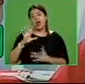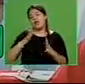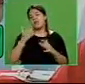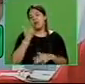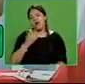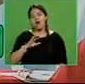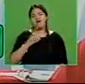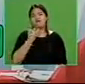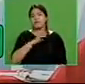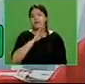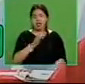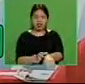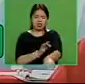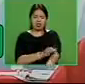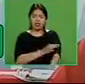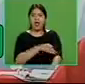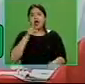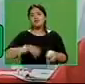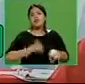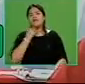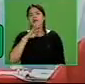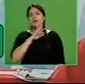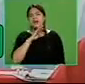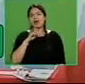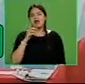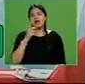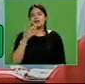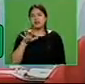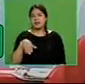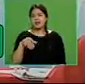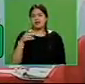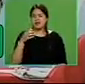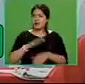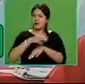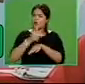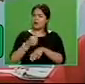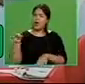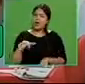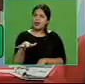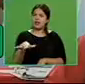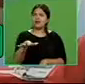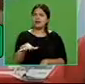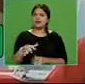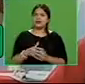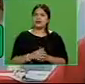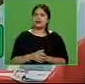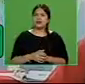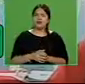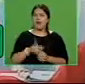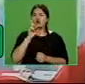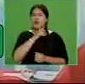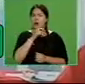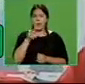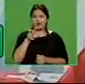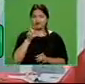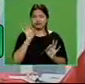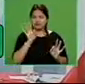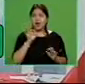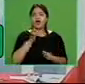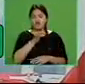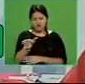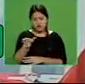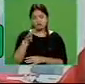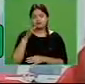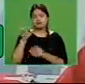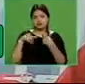malaria, otros casos de la enfermedad de la que llega la ceguera del río, la oncocercosis, si no me equivoco. Bueno, allí